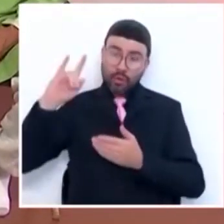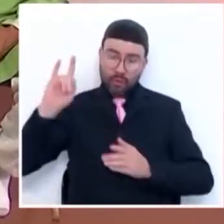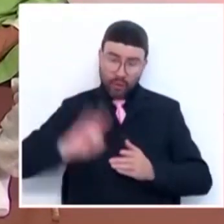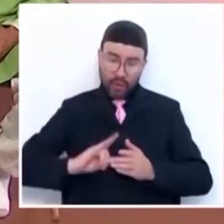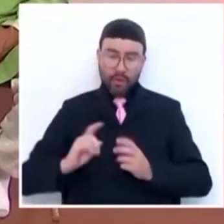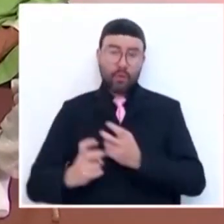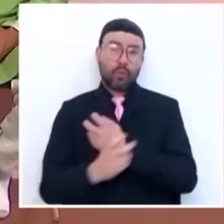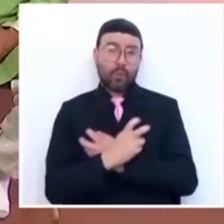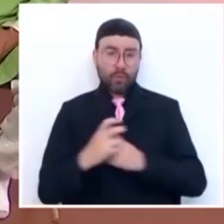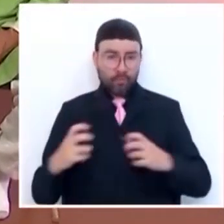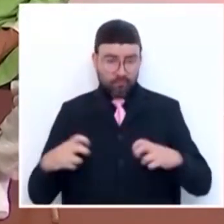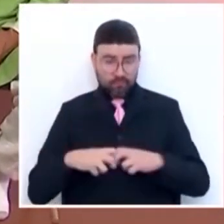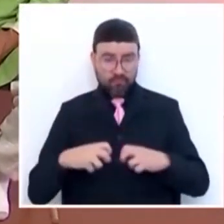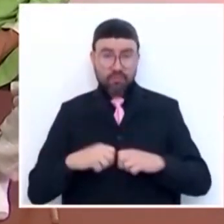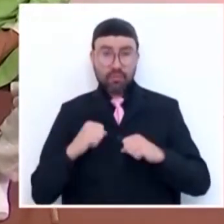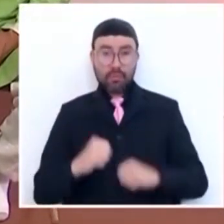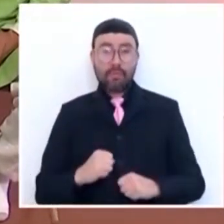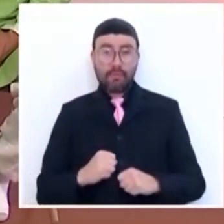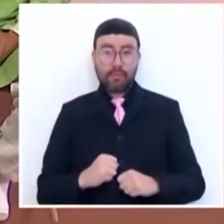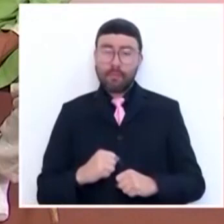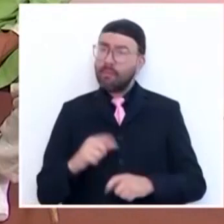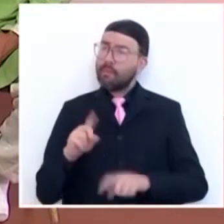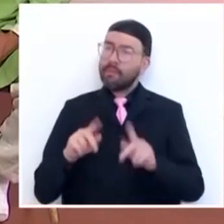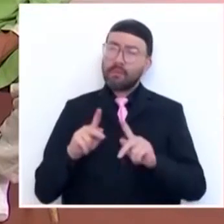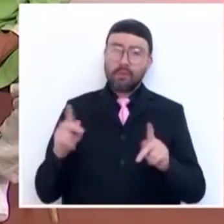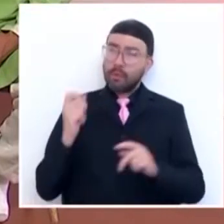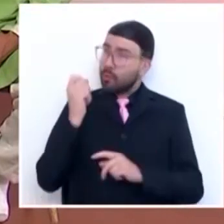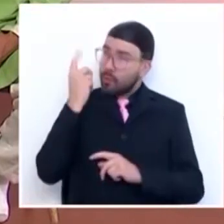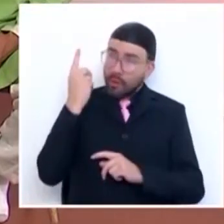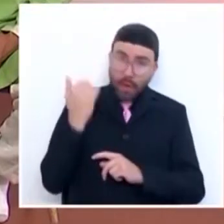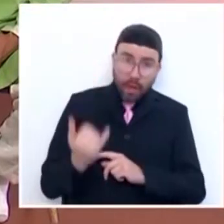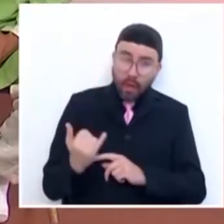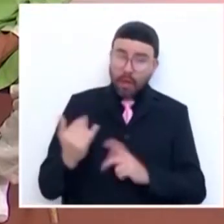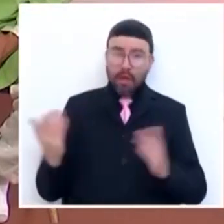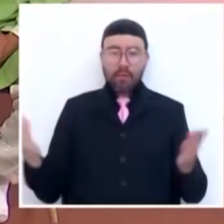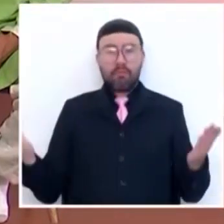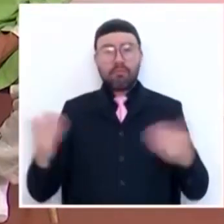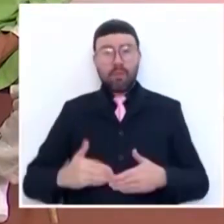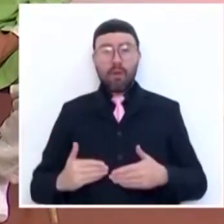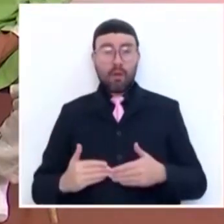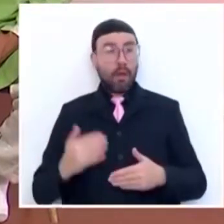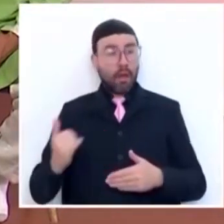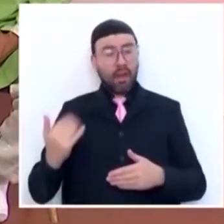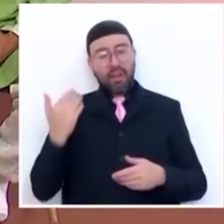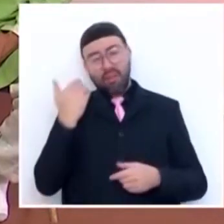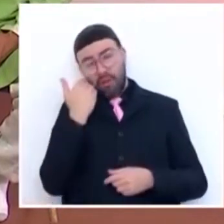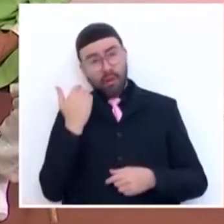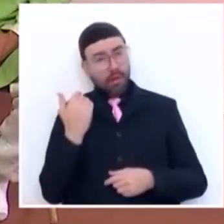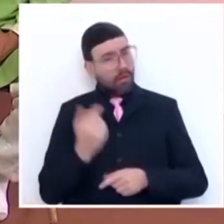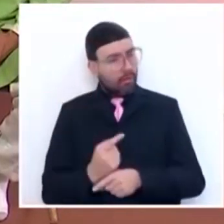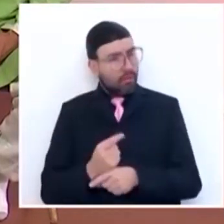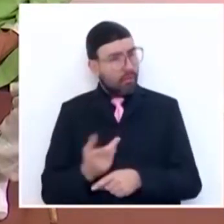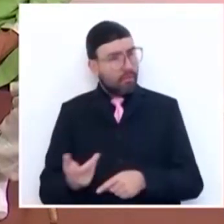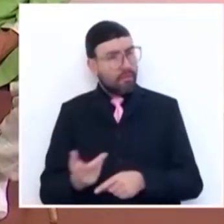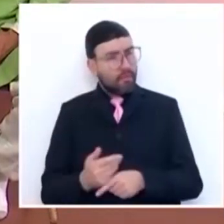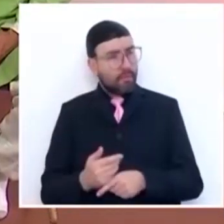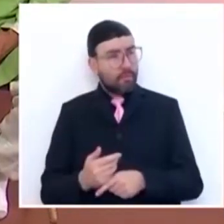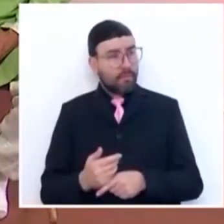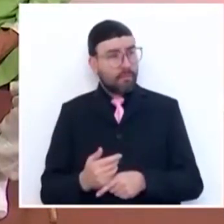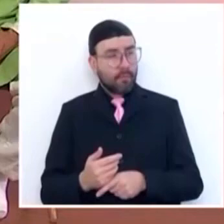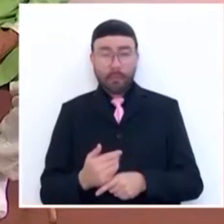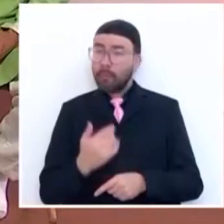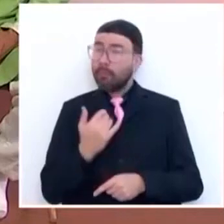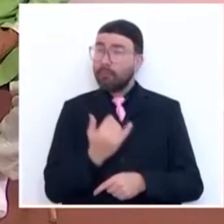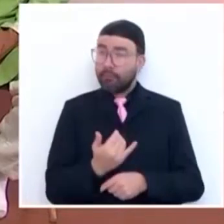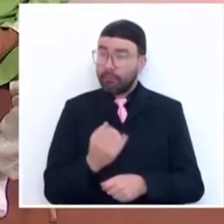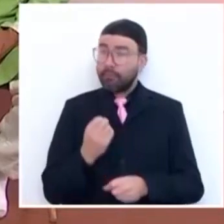que los que no supieron entender el encierro, pues se enfermaron. Pues digamos que corrieron el riesgo